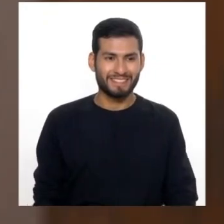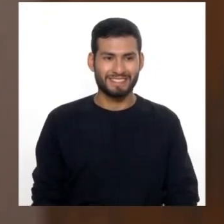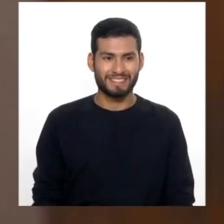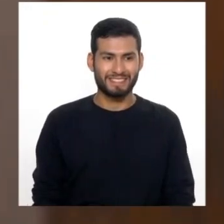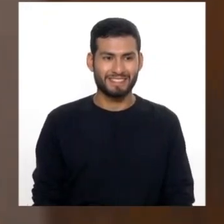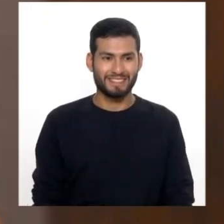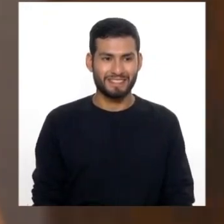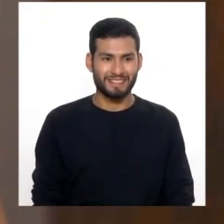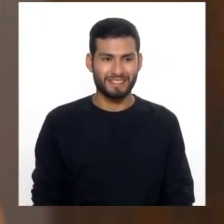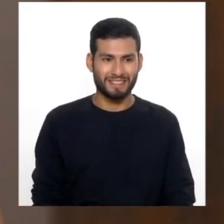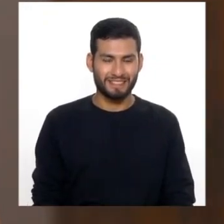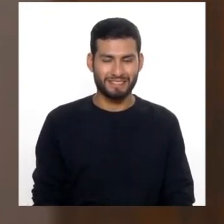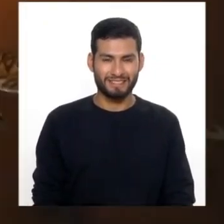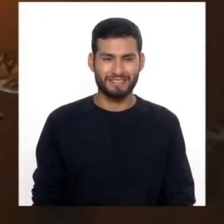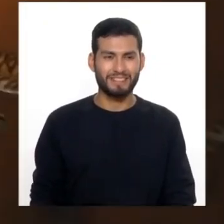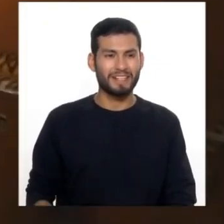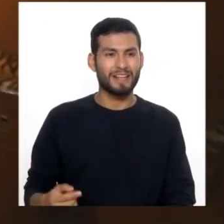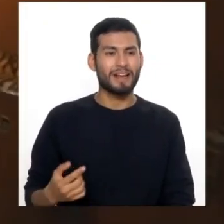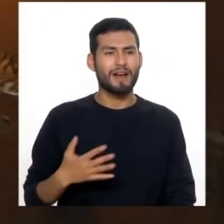Quiero contarte mi historia.